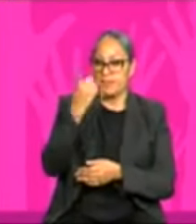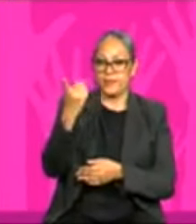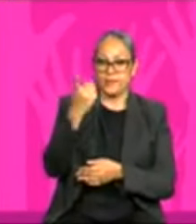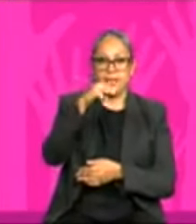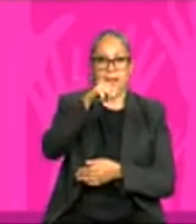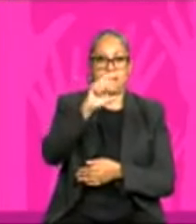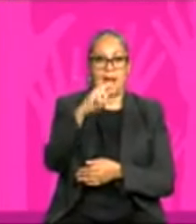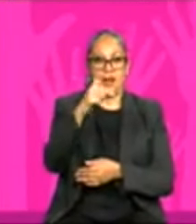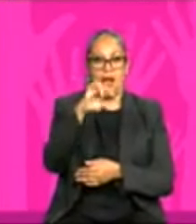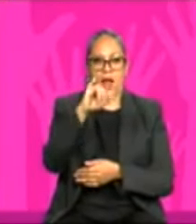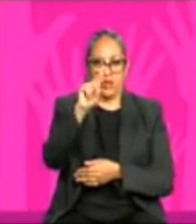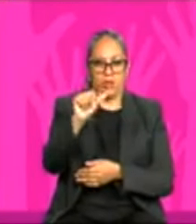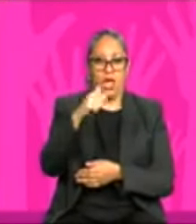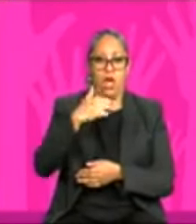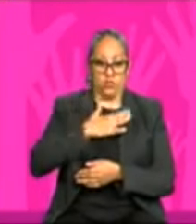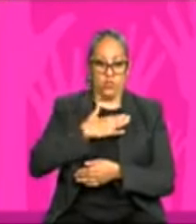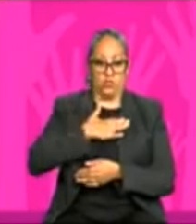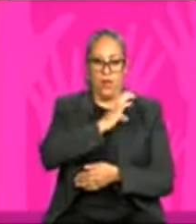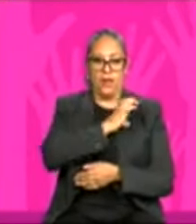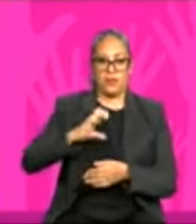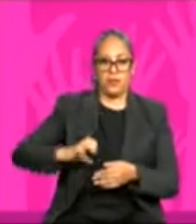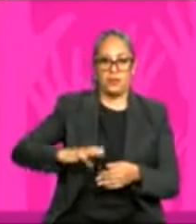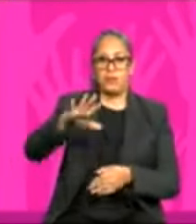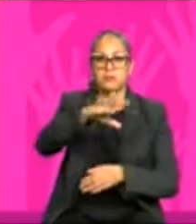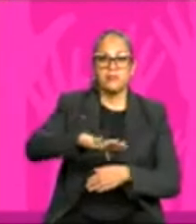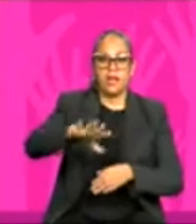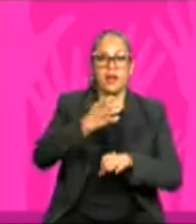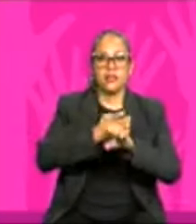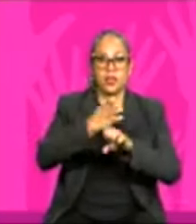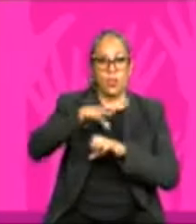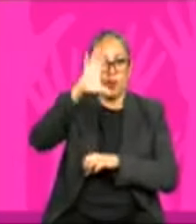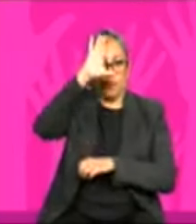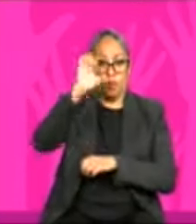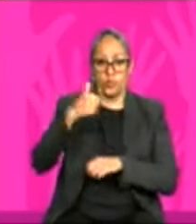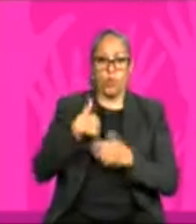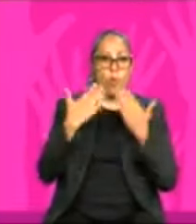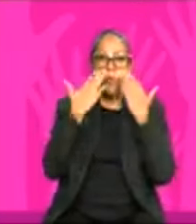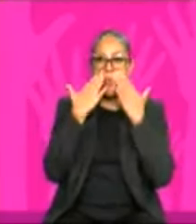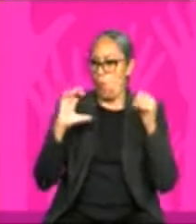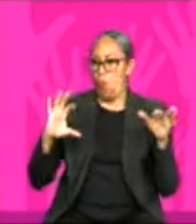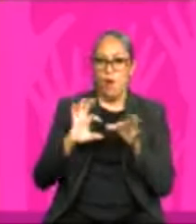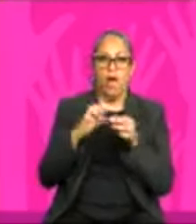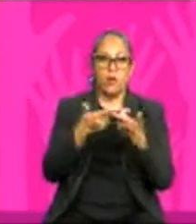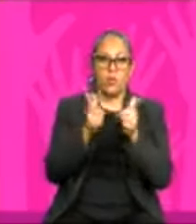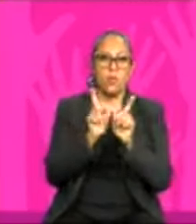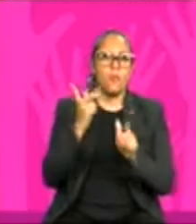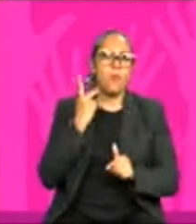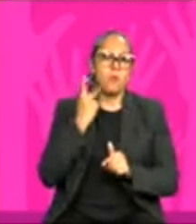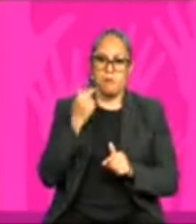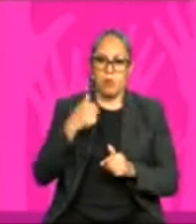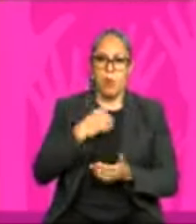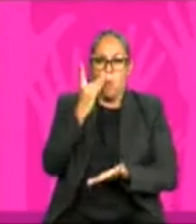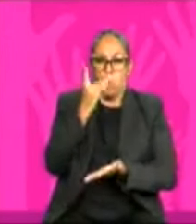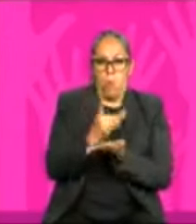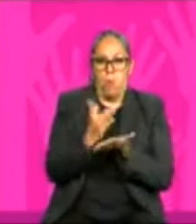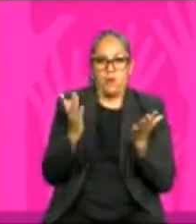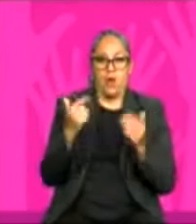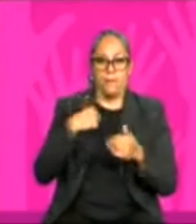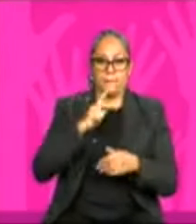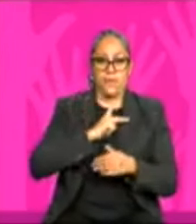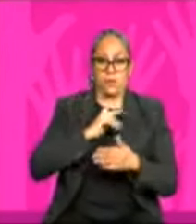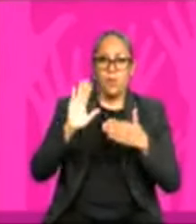Margarita que yo soy la candidata del pueblo de Morelos. No estoy afiliada a ningún partido, soy candidata externa y mi único compromiso